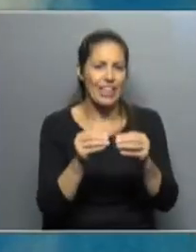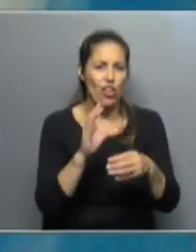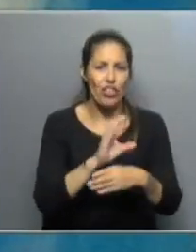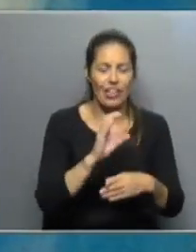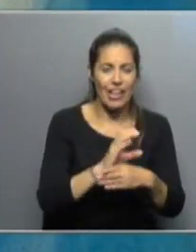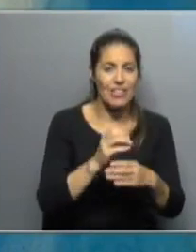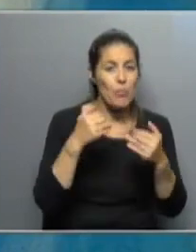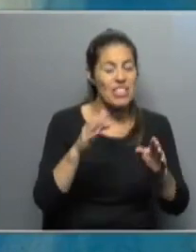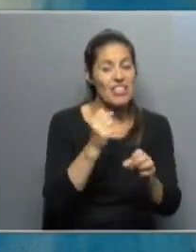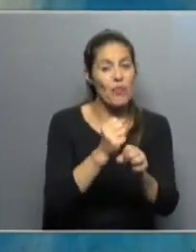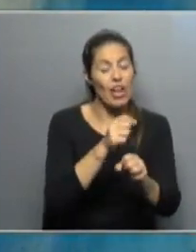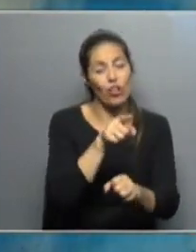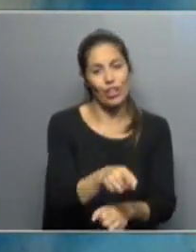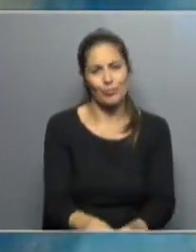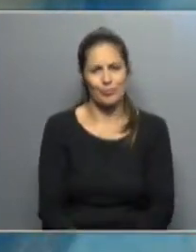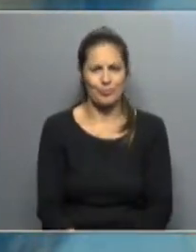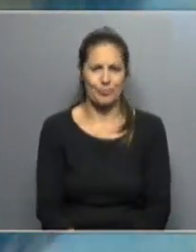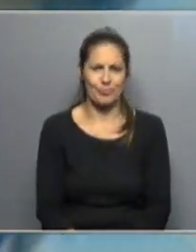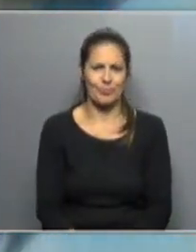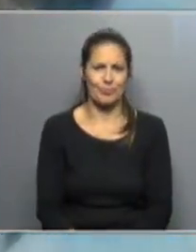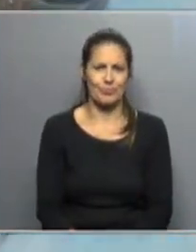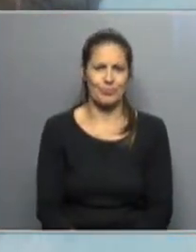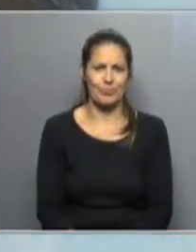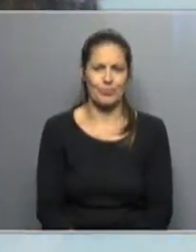y empecé a trabajar con él.